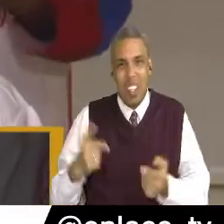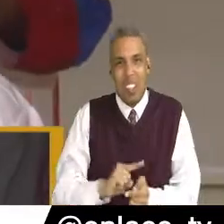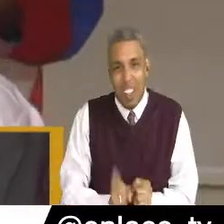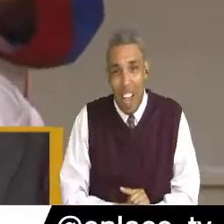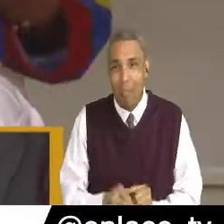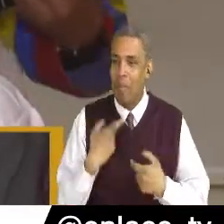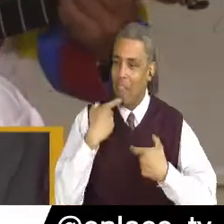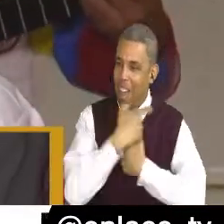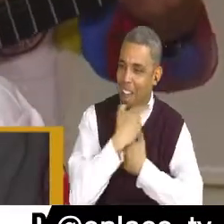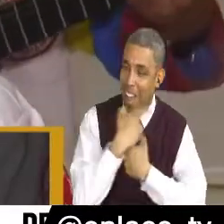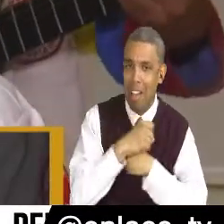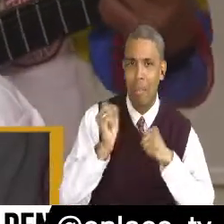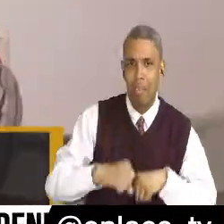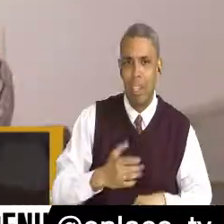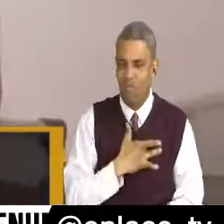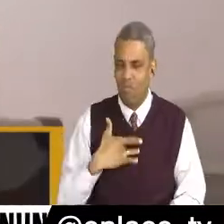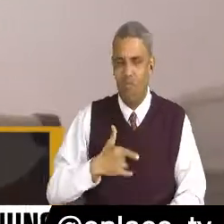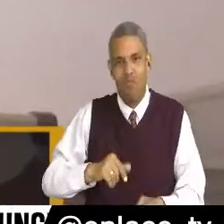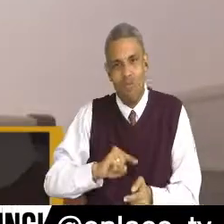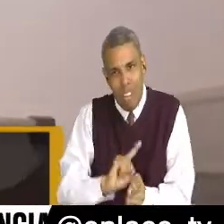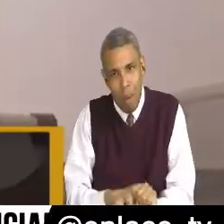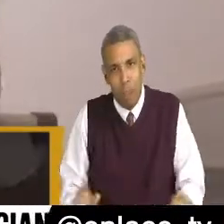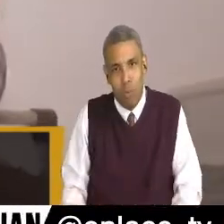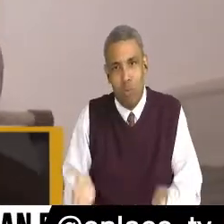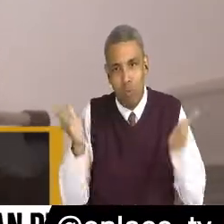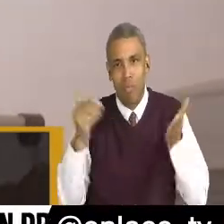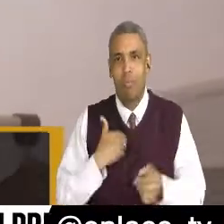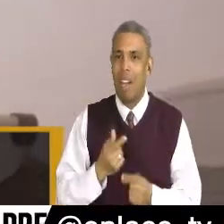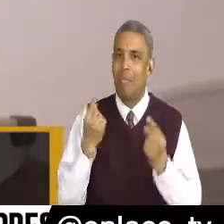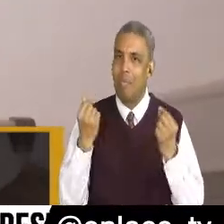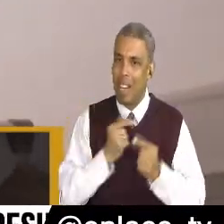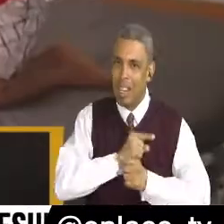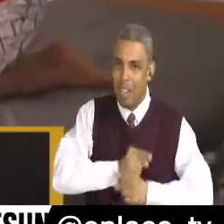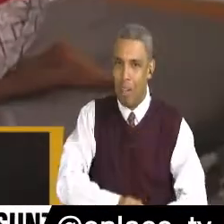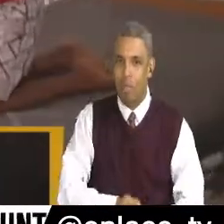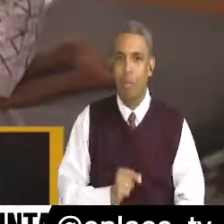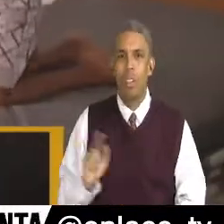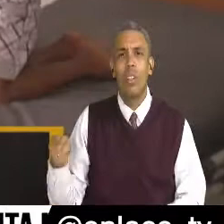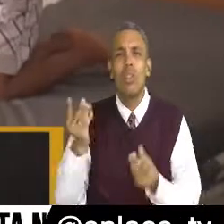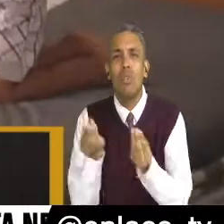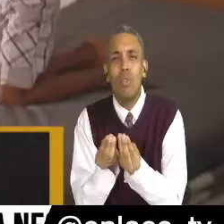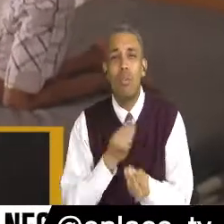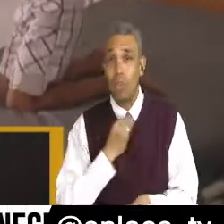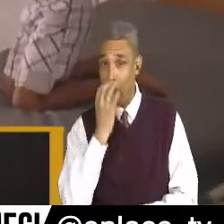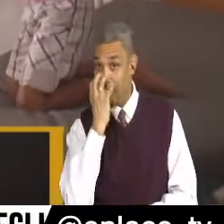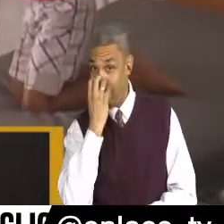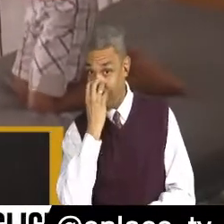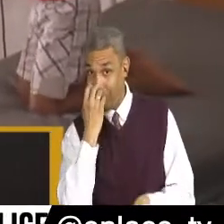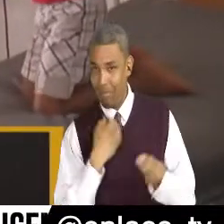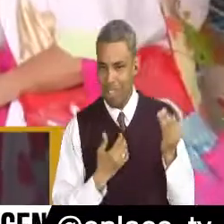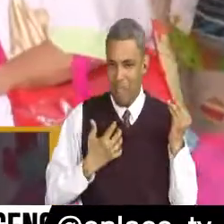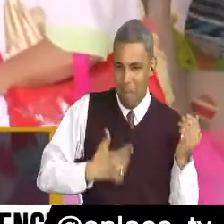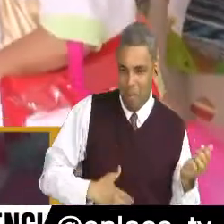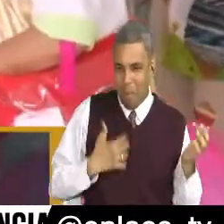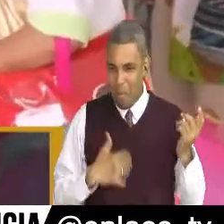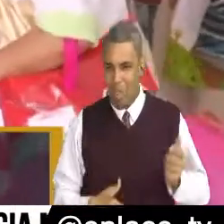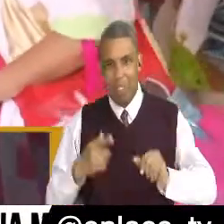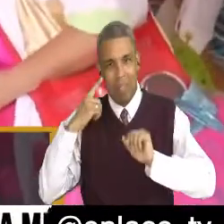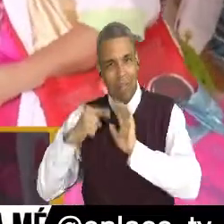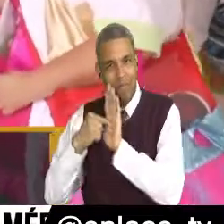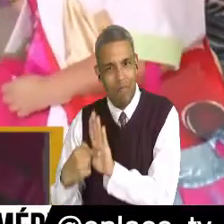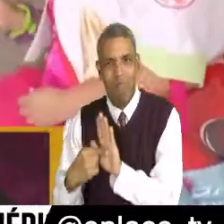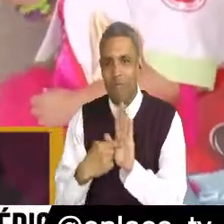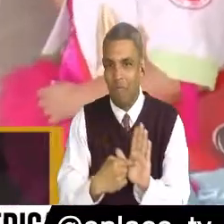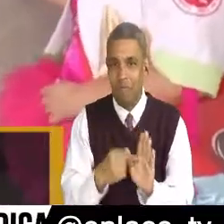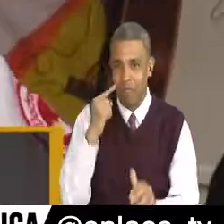rehabilitación sea muchísimo mejor. Estos son los personajes que llegaron hasta el hospital regional para contagiar a los niños de buena energía y